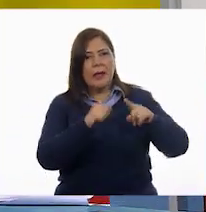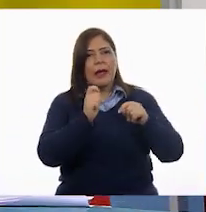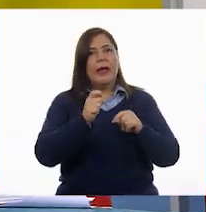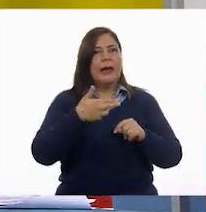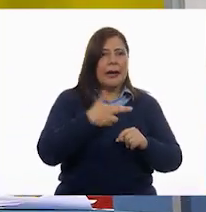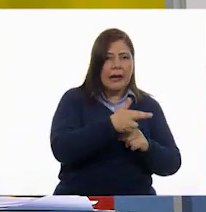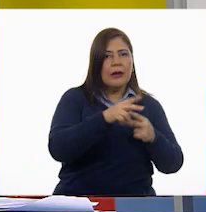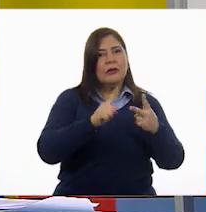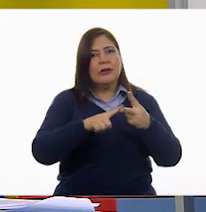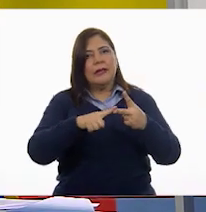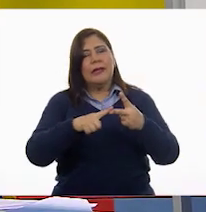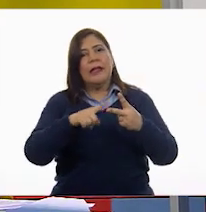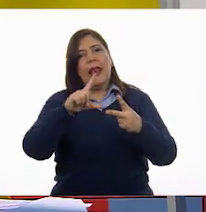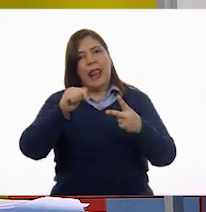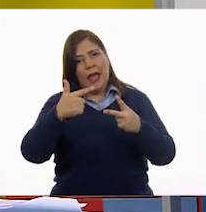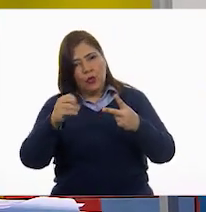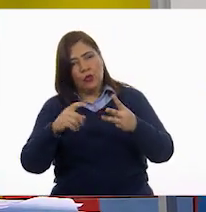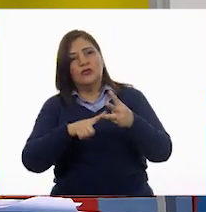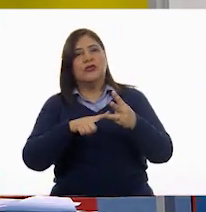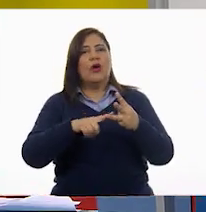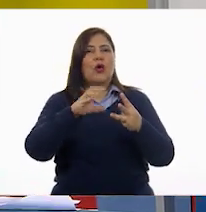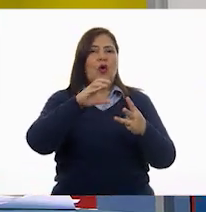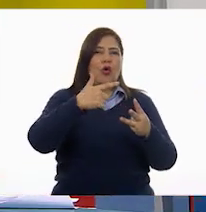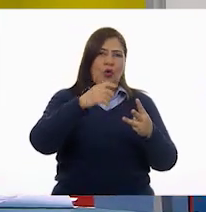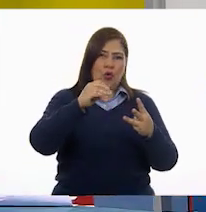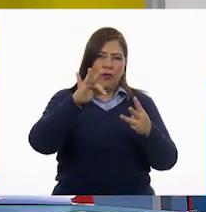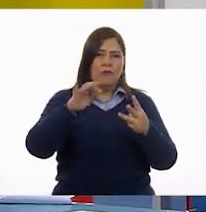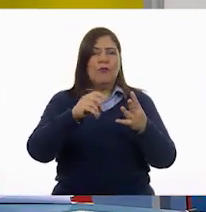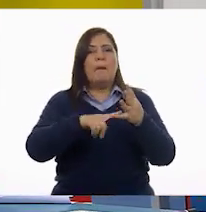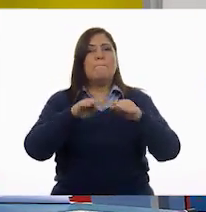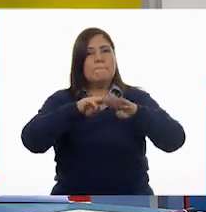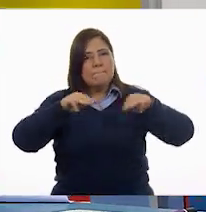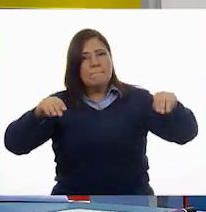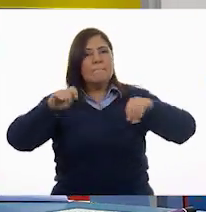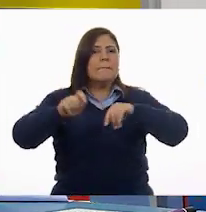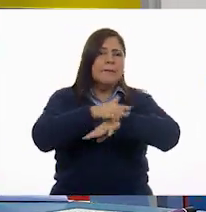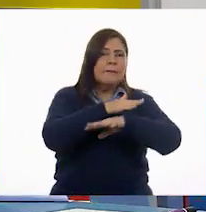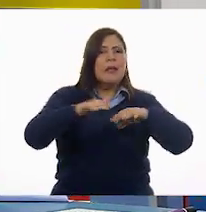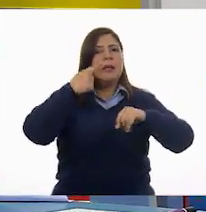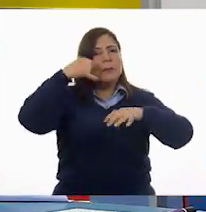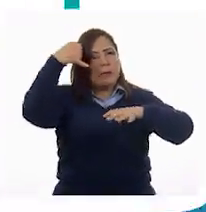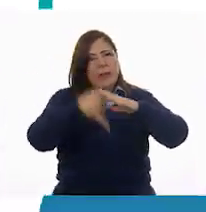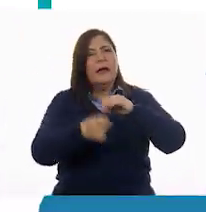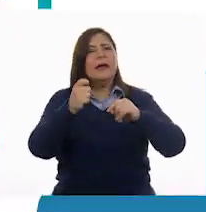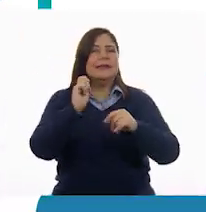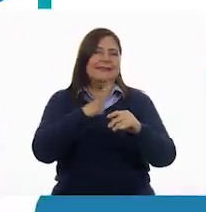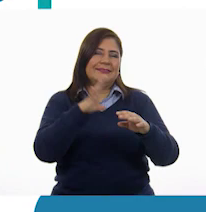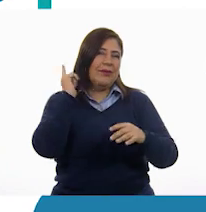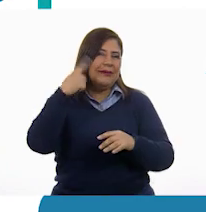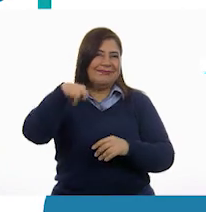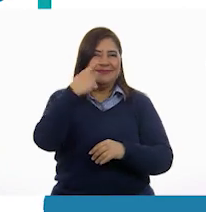ríos, lagos, lagunas, golfos, mares y océanos. Espero lo hayan disfrutado tanto como nosotros.